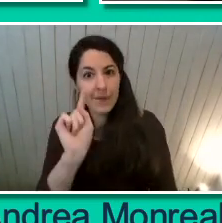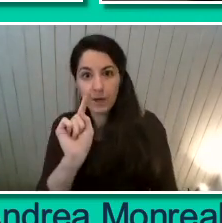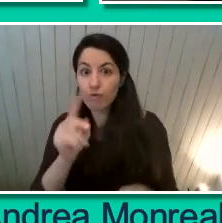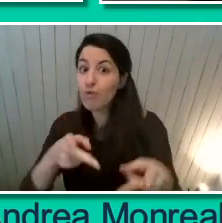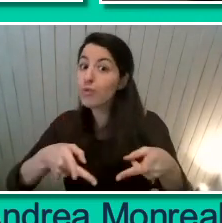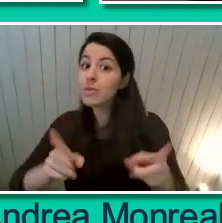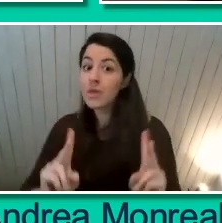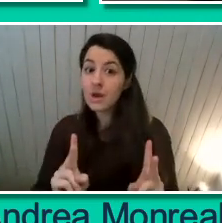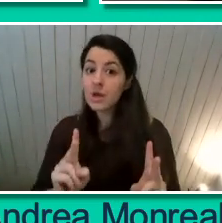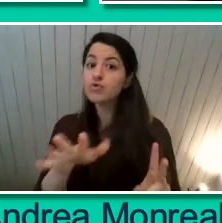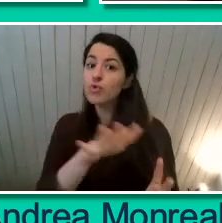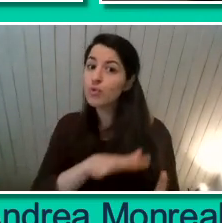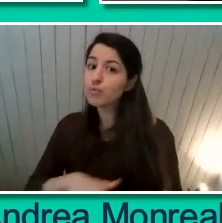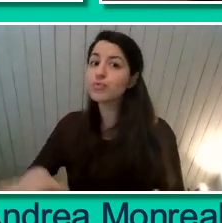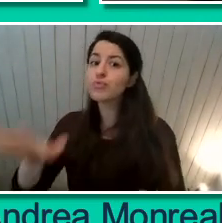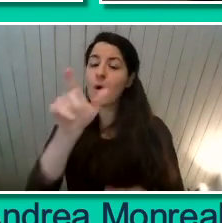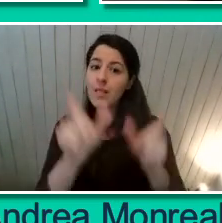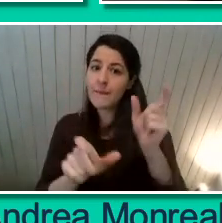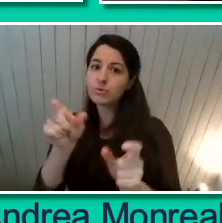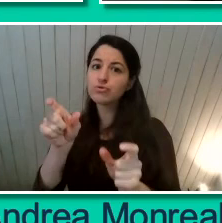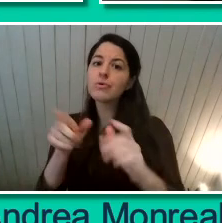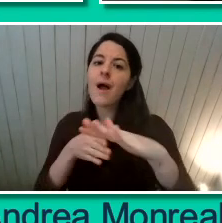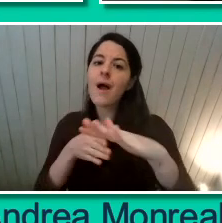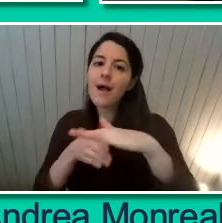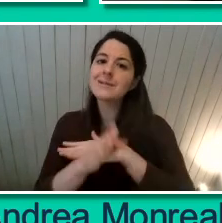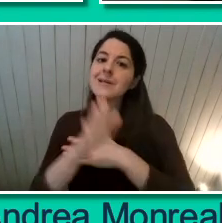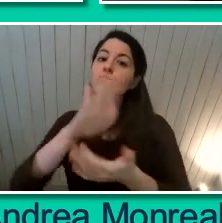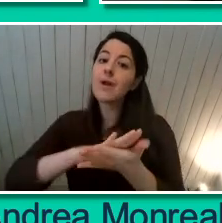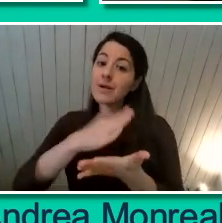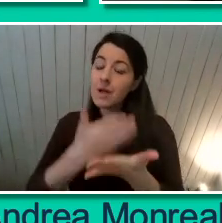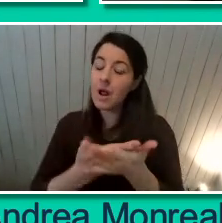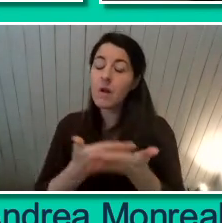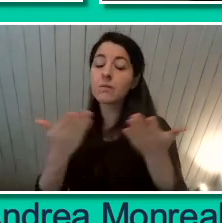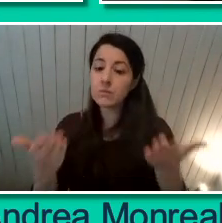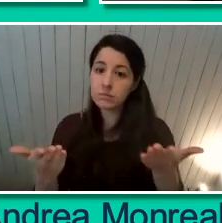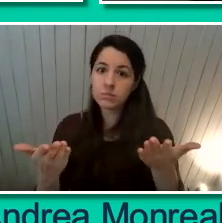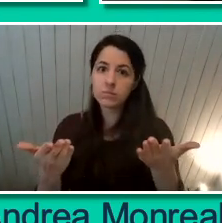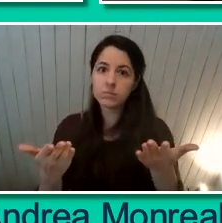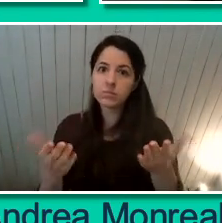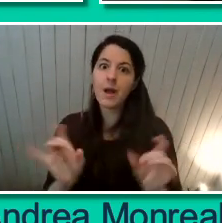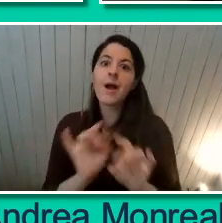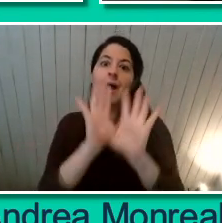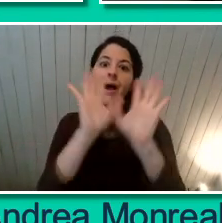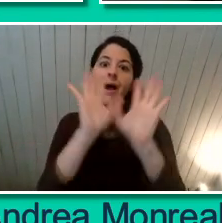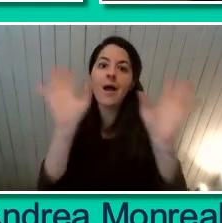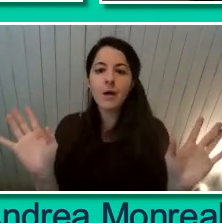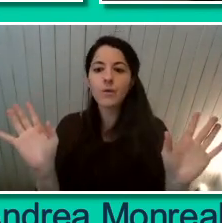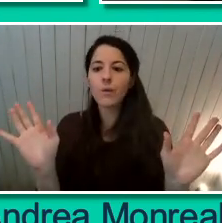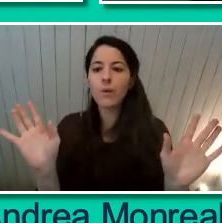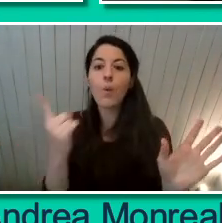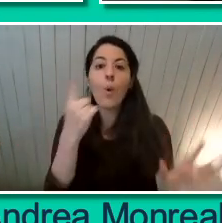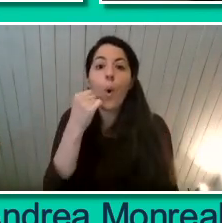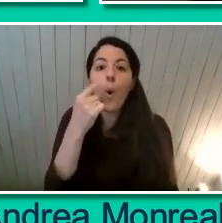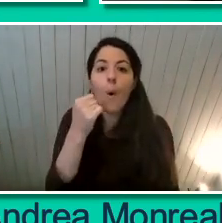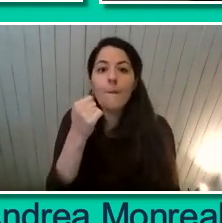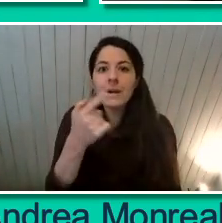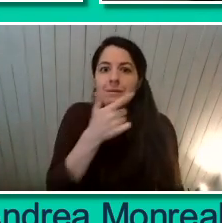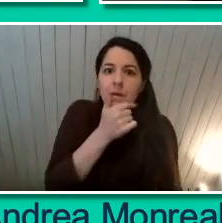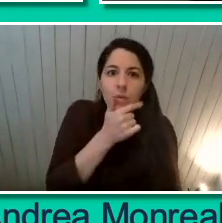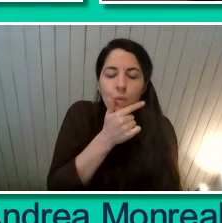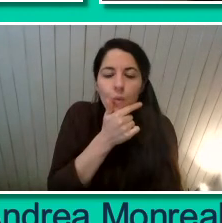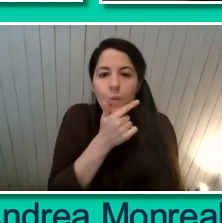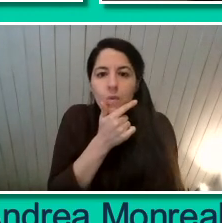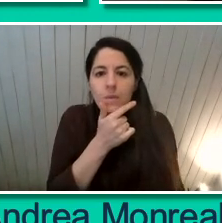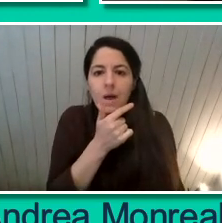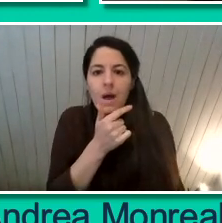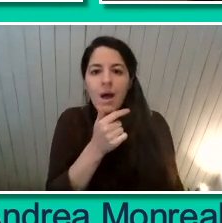el acceso a la salud, así que por supuesto que si un hombre tiene dudas, si no tiene clara, por